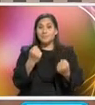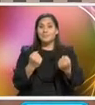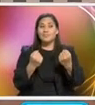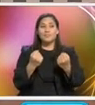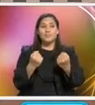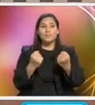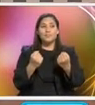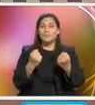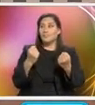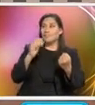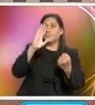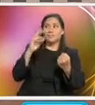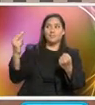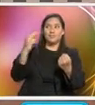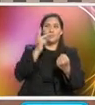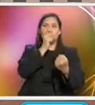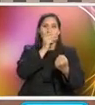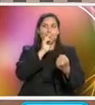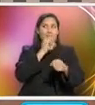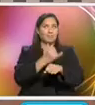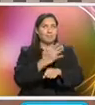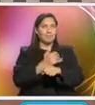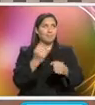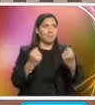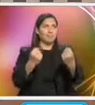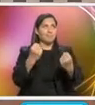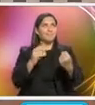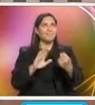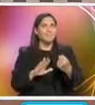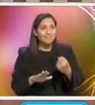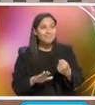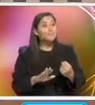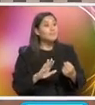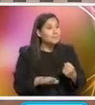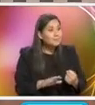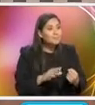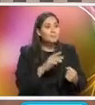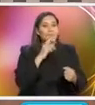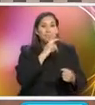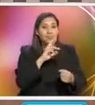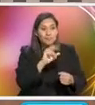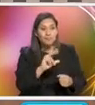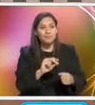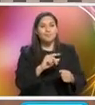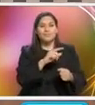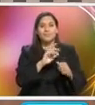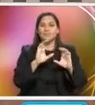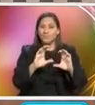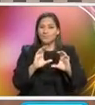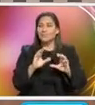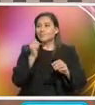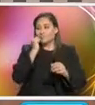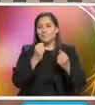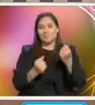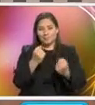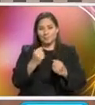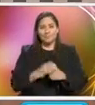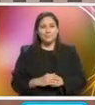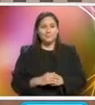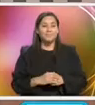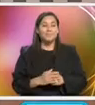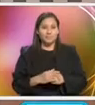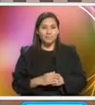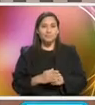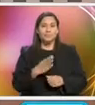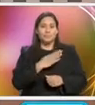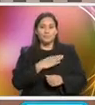estuviera viendo tu mamá o tu papá, sí. ¿no? Así como cuando de que frenes, de que no vayas rápido, ¿no? Que tomes las debidas precauciones. Exactamente. Bueno,